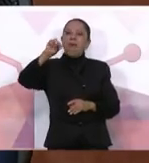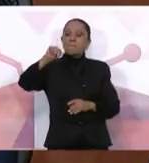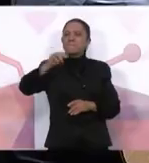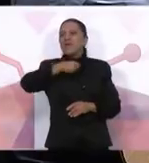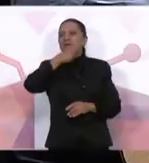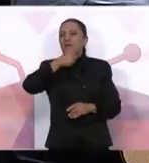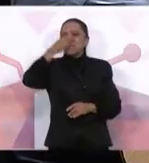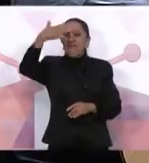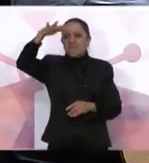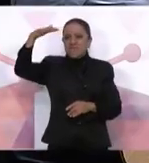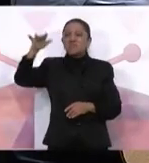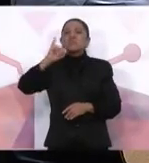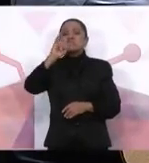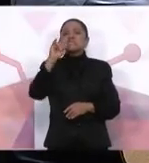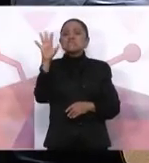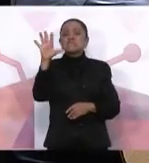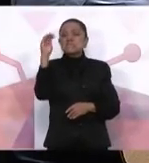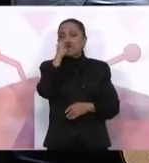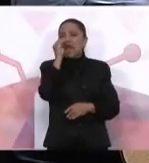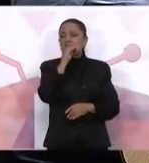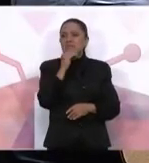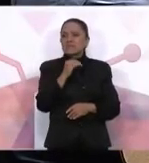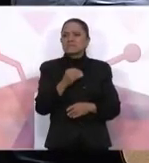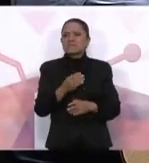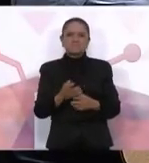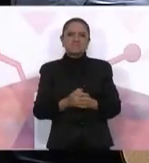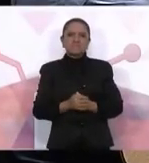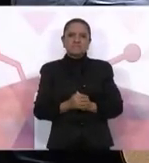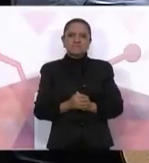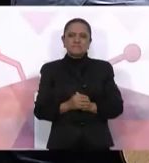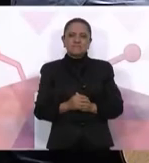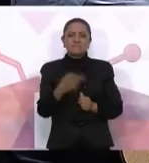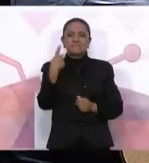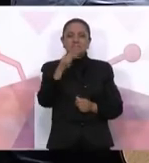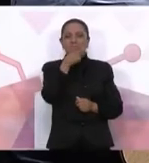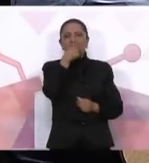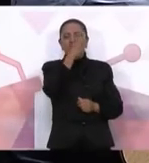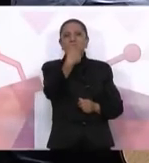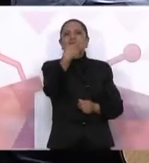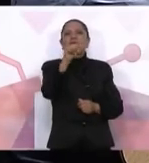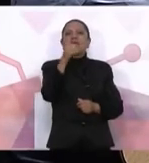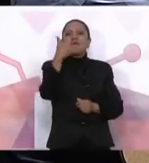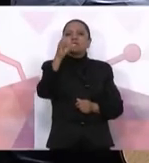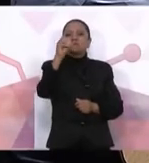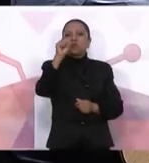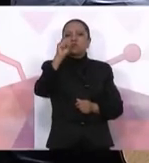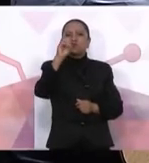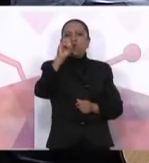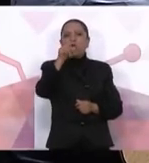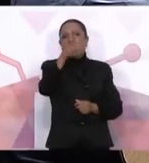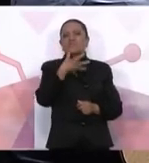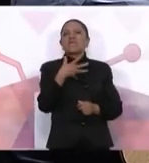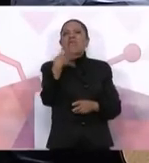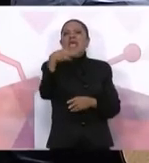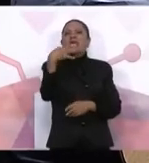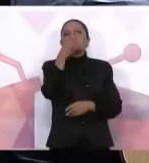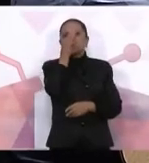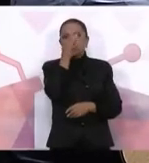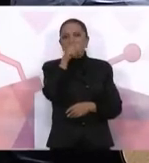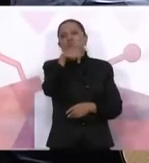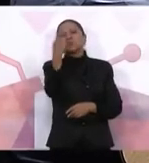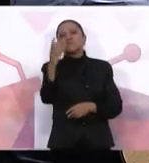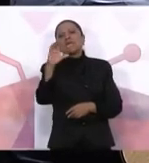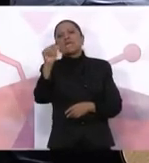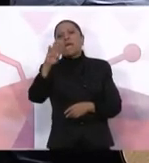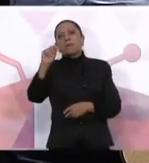tiempo alguien más todavía rodrigo que ellos o tiene 14 segundos y víctor caballero doctor sí bueno yo claro